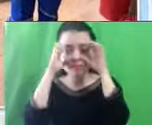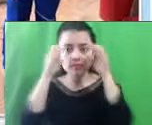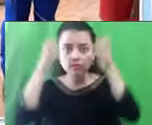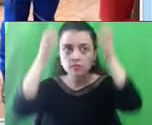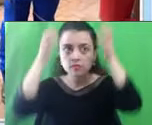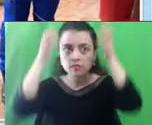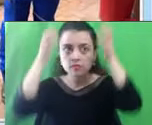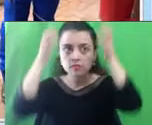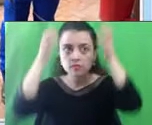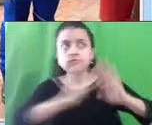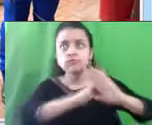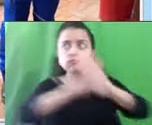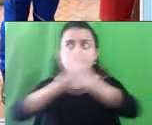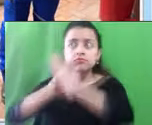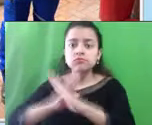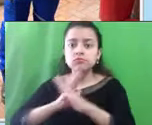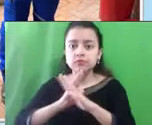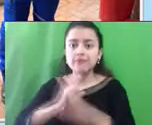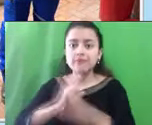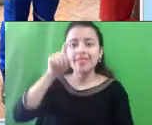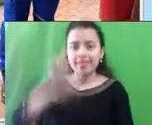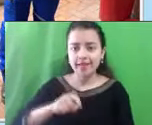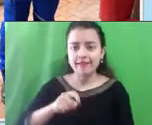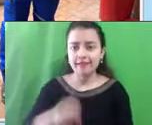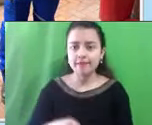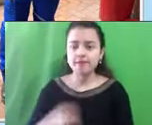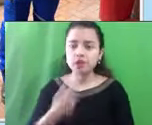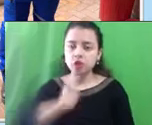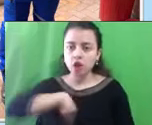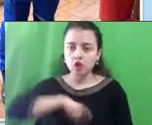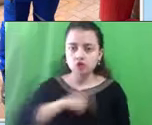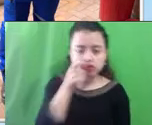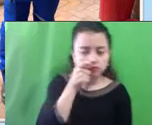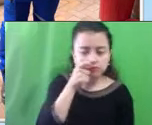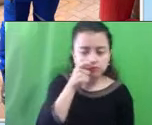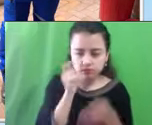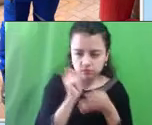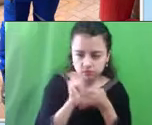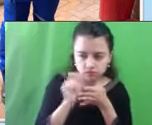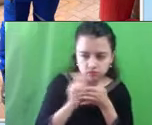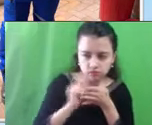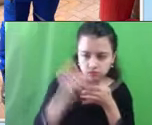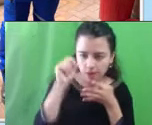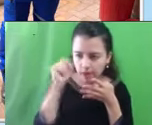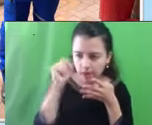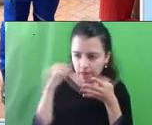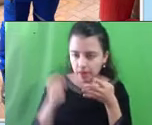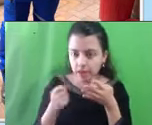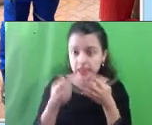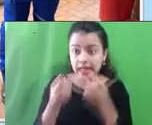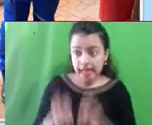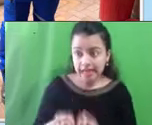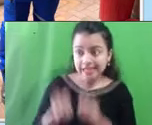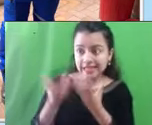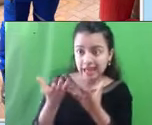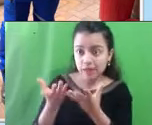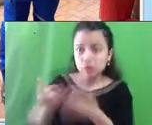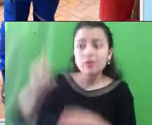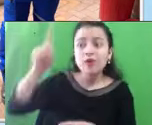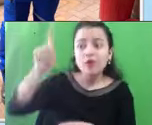garantizando condiciones seguras de trabajo, herramientas adecuadas, implementación y mantenimiento de las condiciones de trabajo,